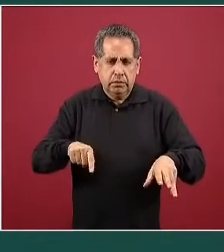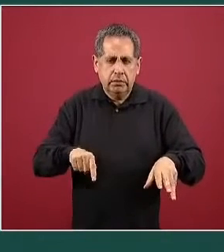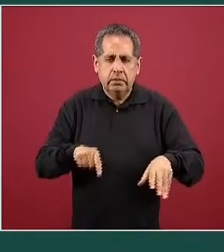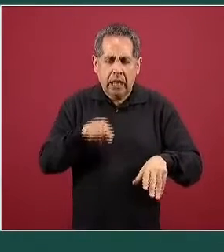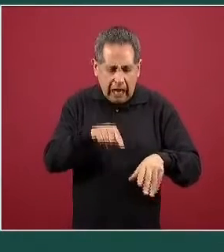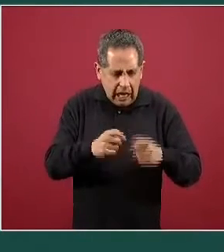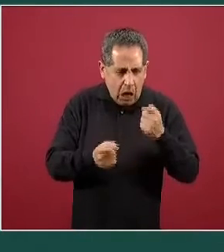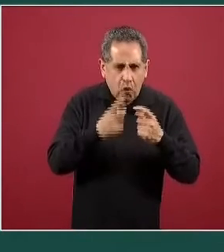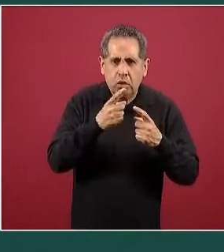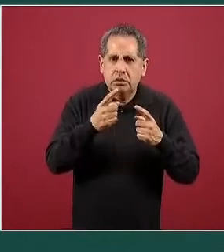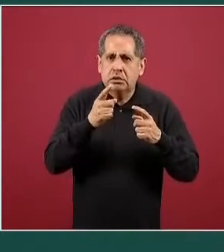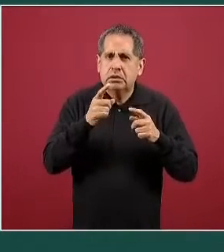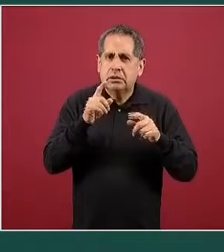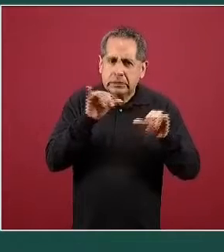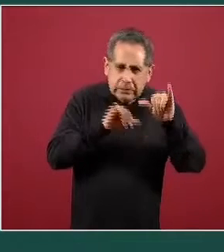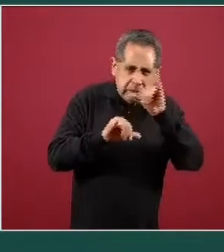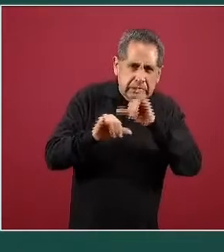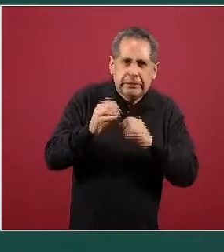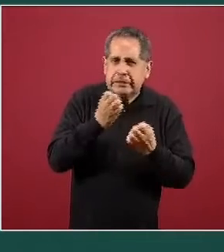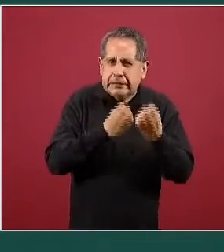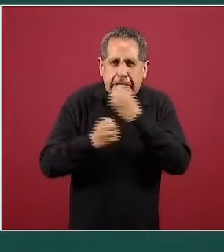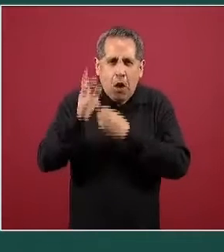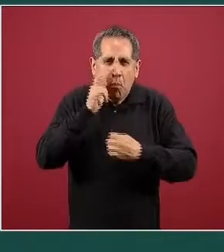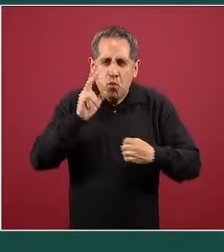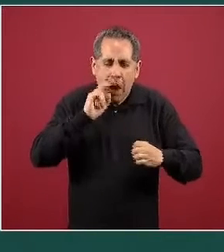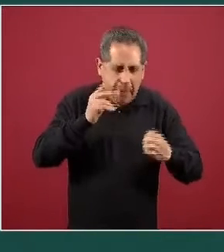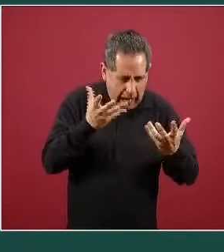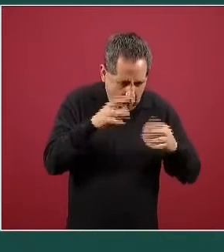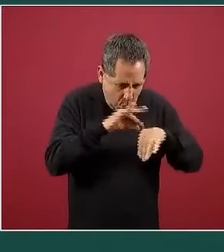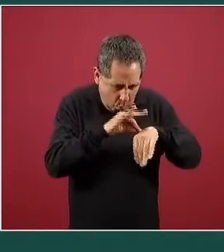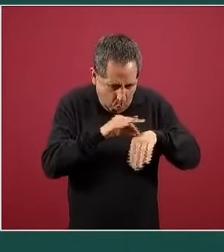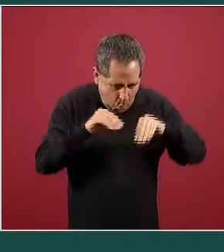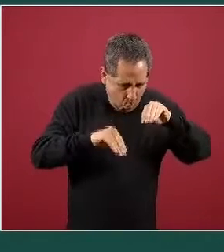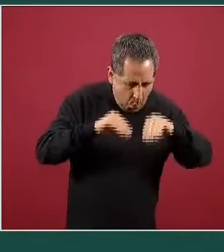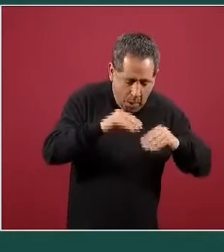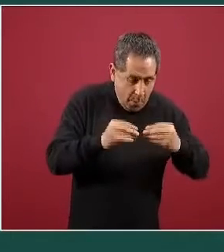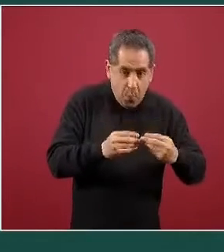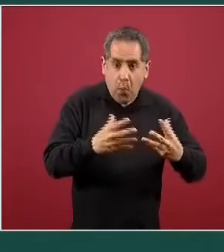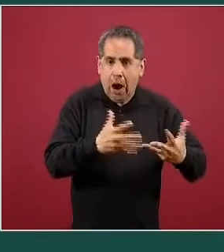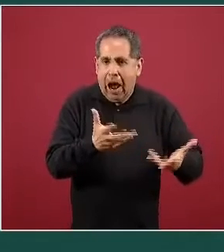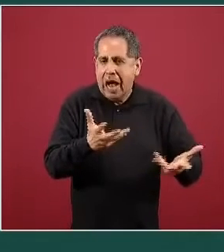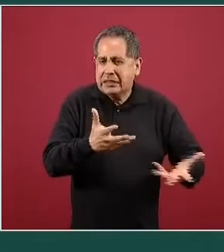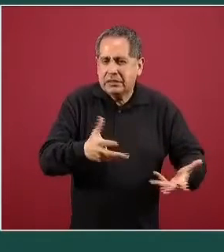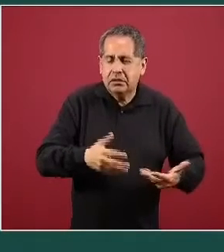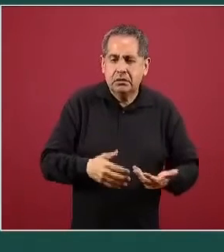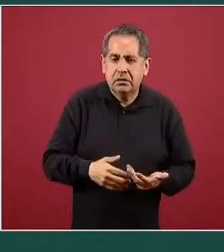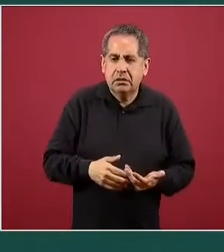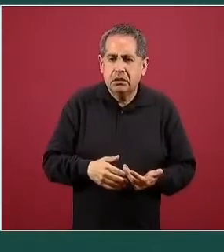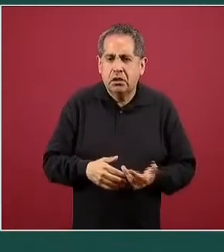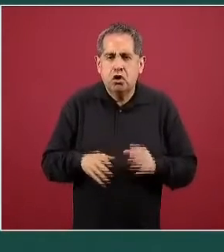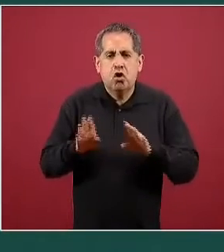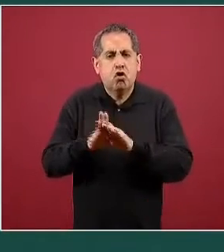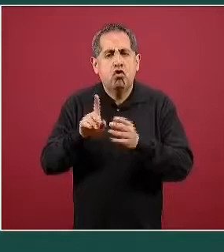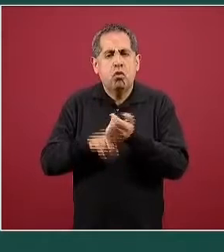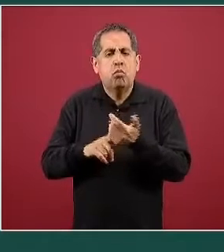vienen algunos experimentos, y pregunta a una madre de familia si se podría